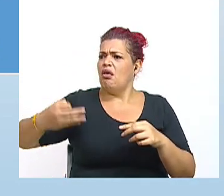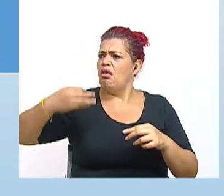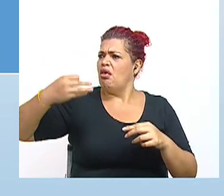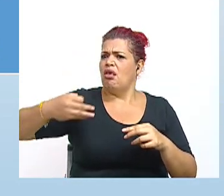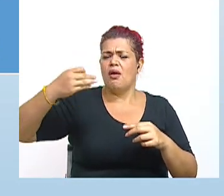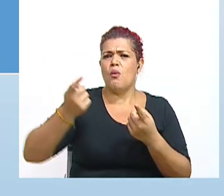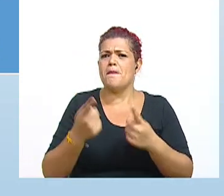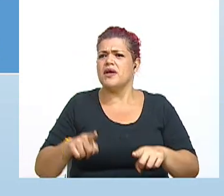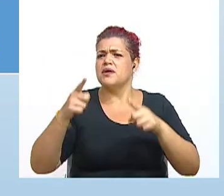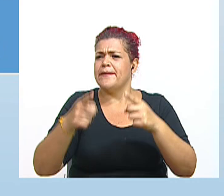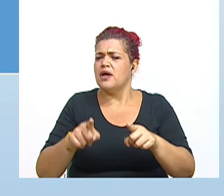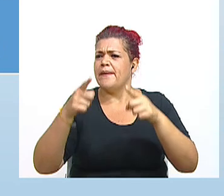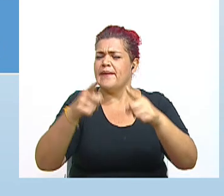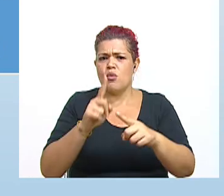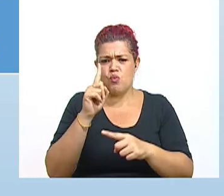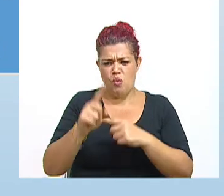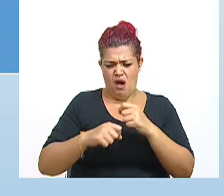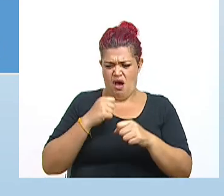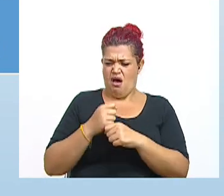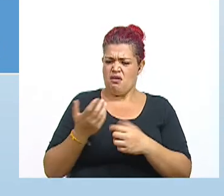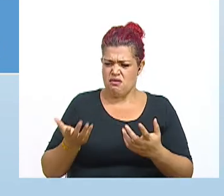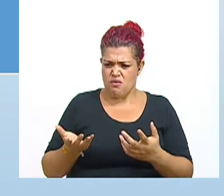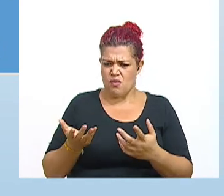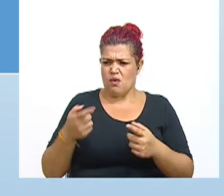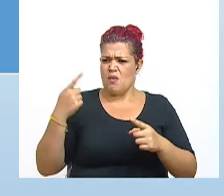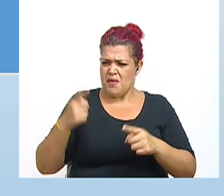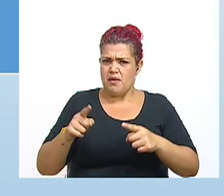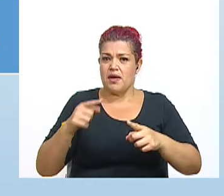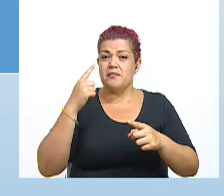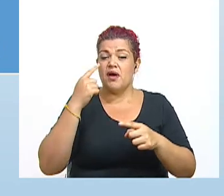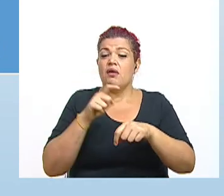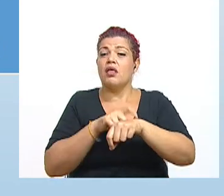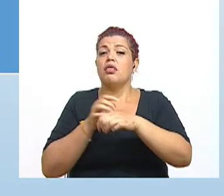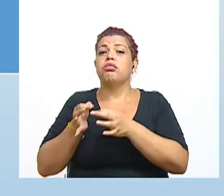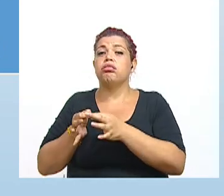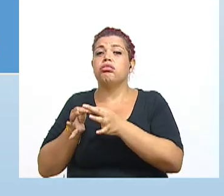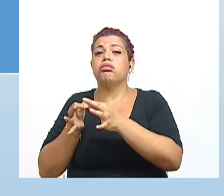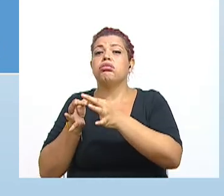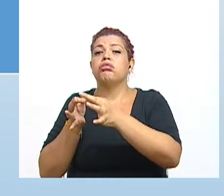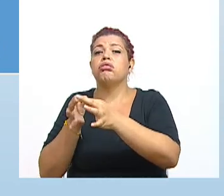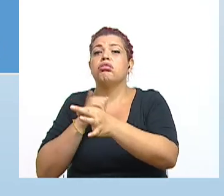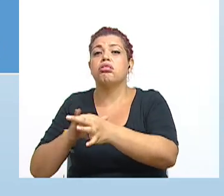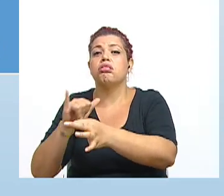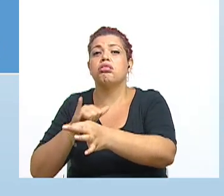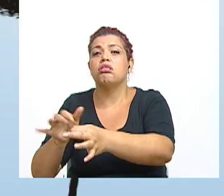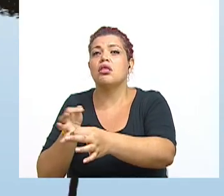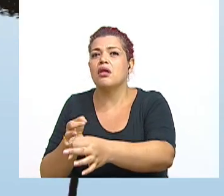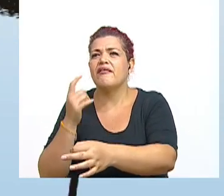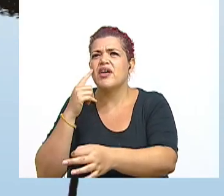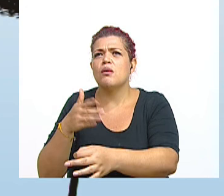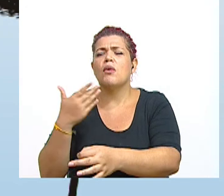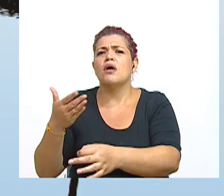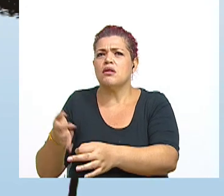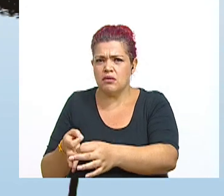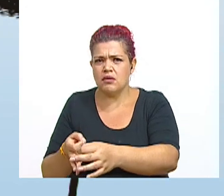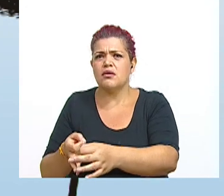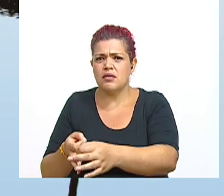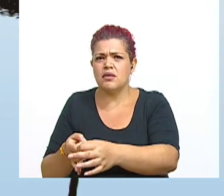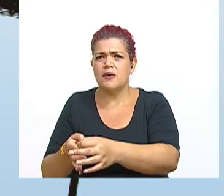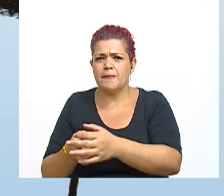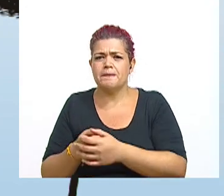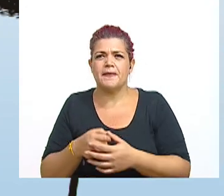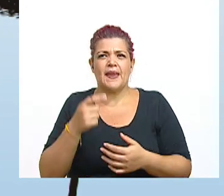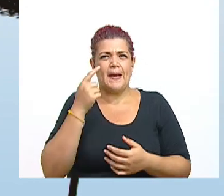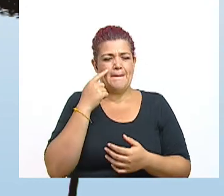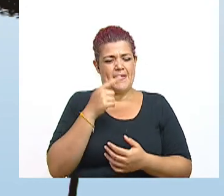un fenómeno durante un año y la duración de cada uno de ellos en el momento en que se presenta.